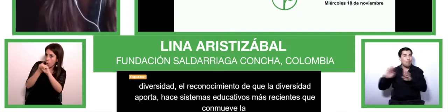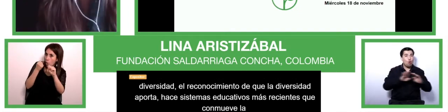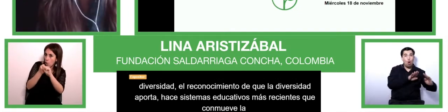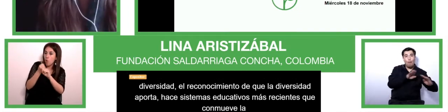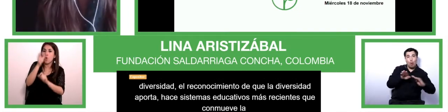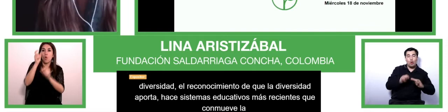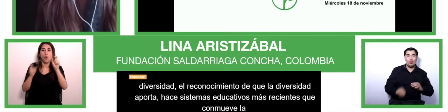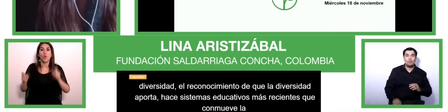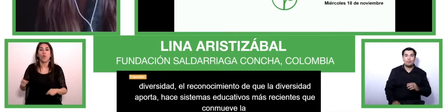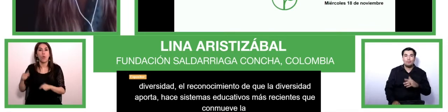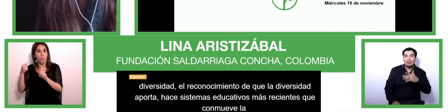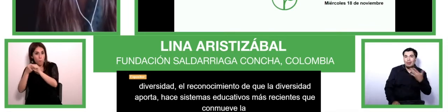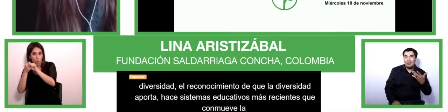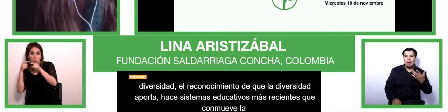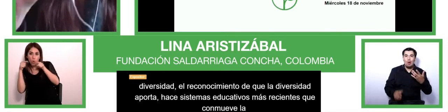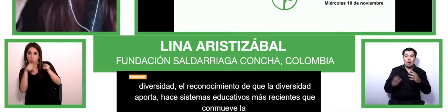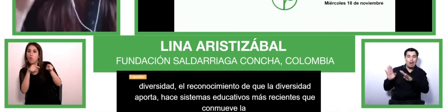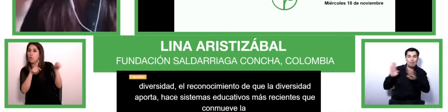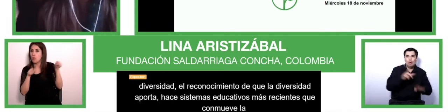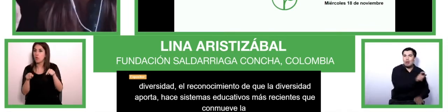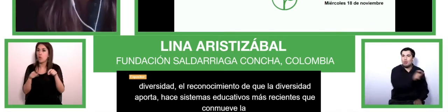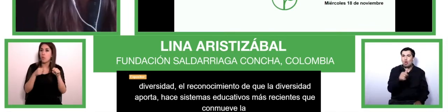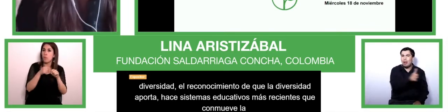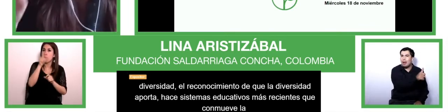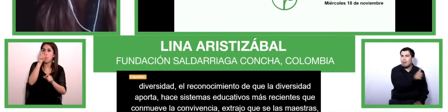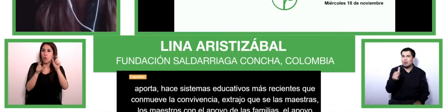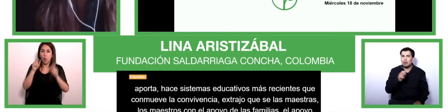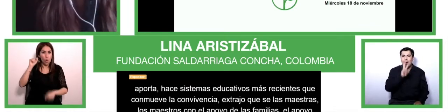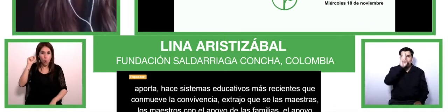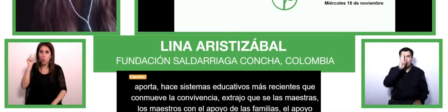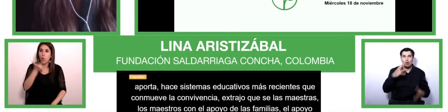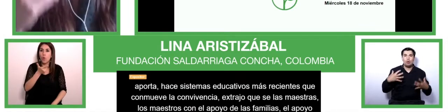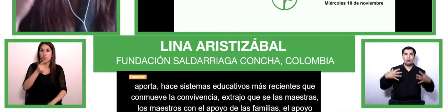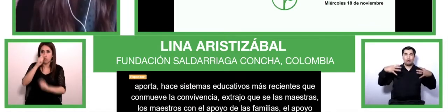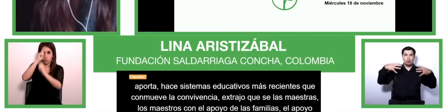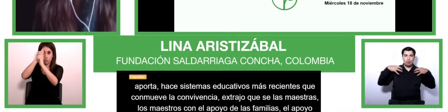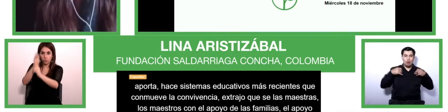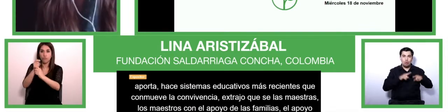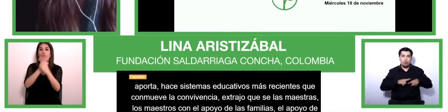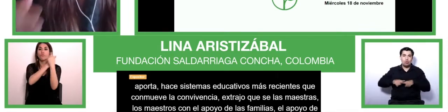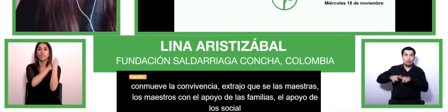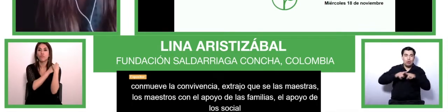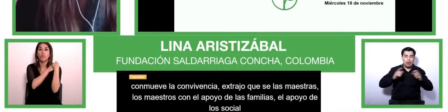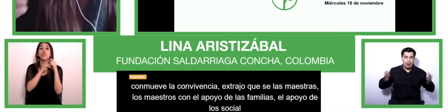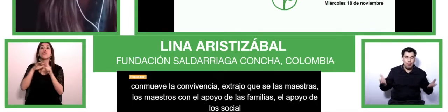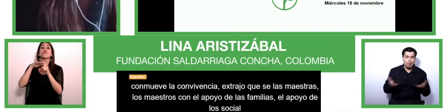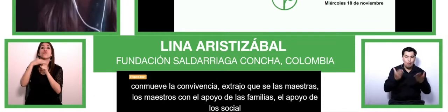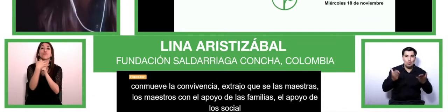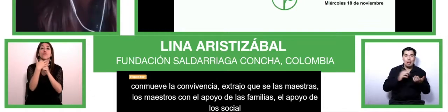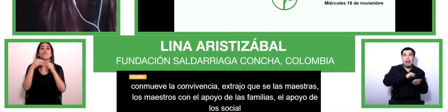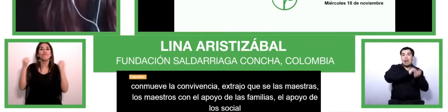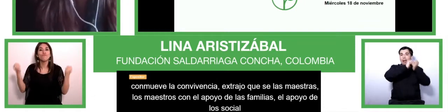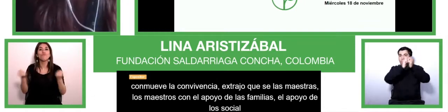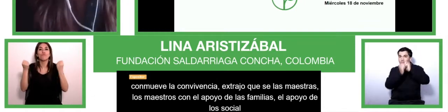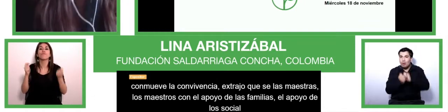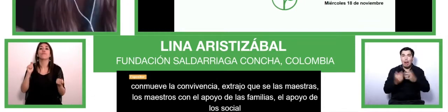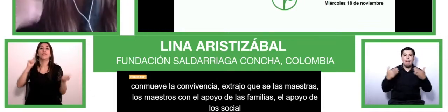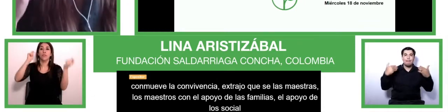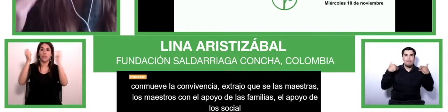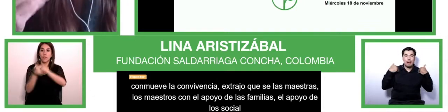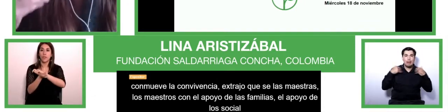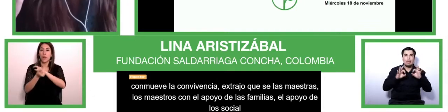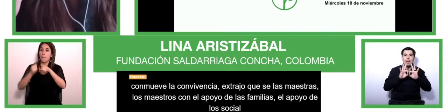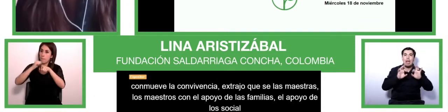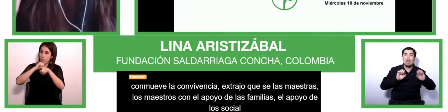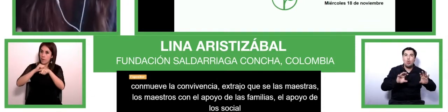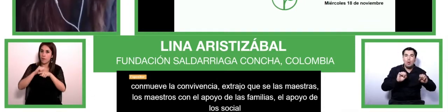las familias, con el apoyo de todos los actores sociales que impulsan la transformación de la práctica educativa,